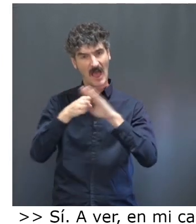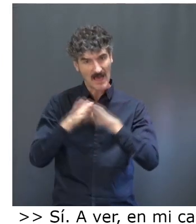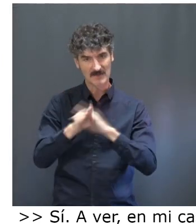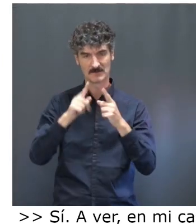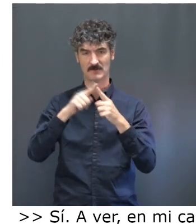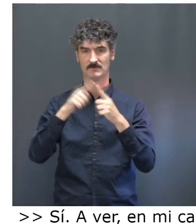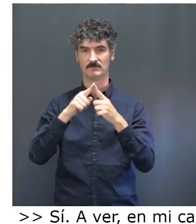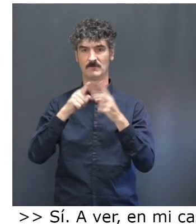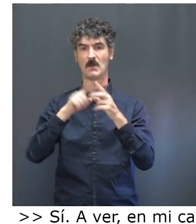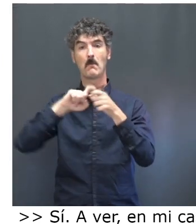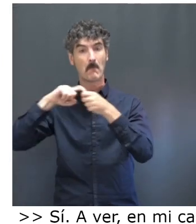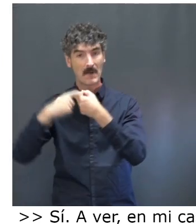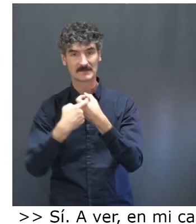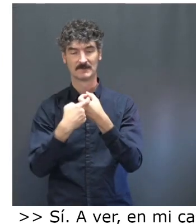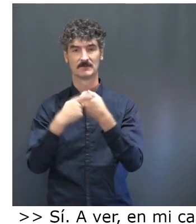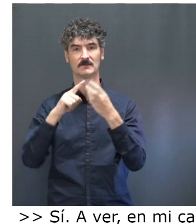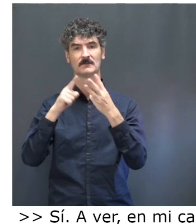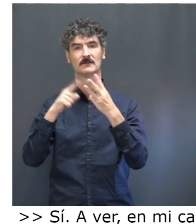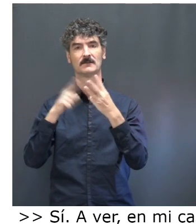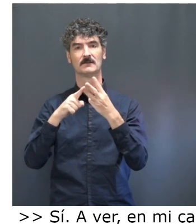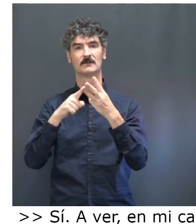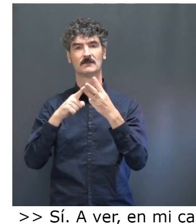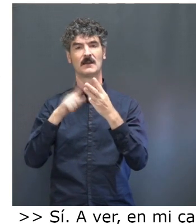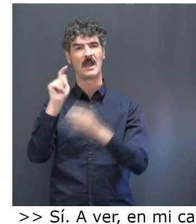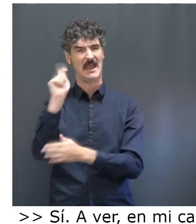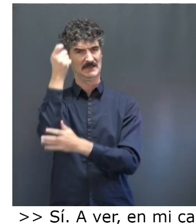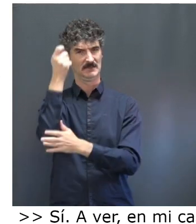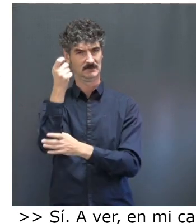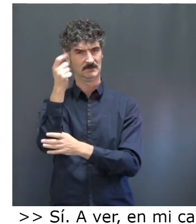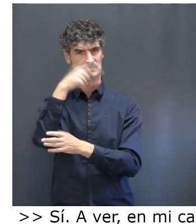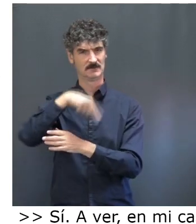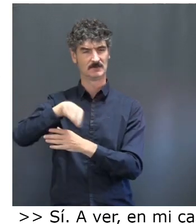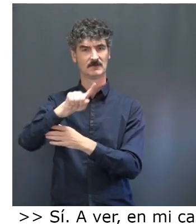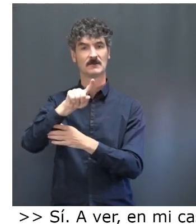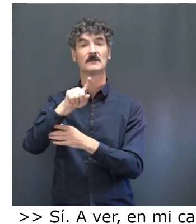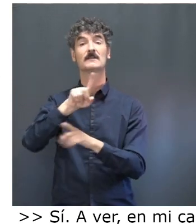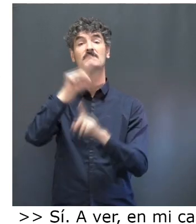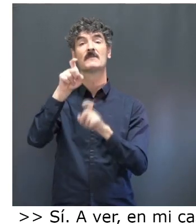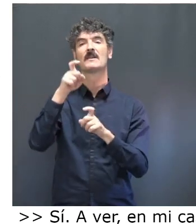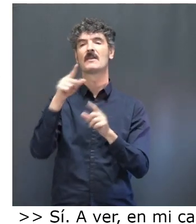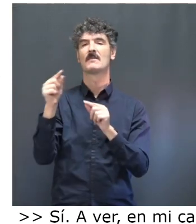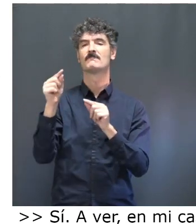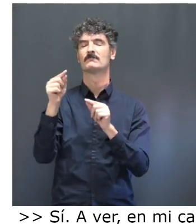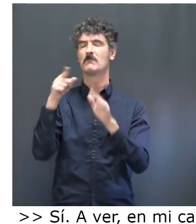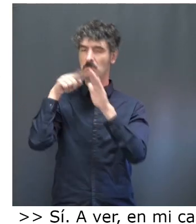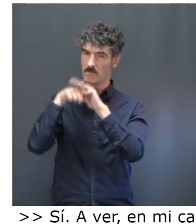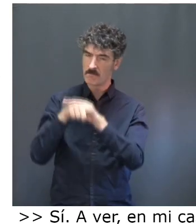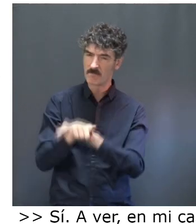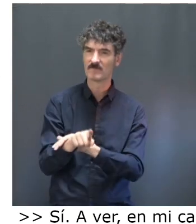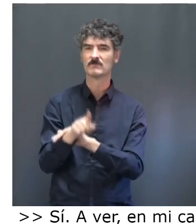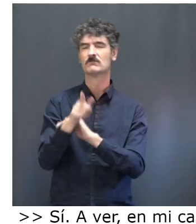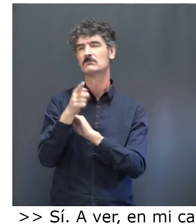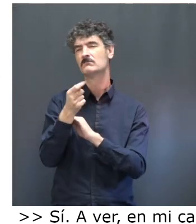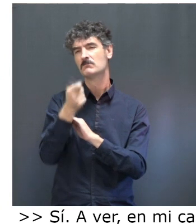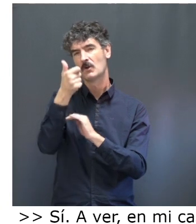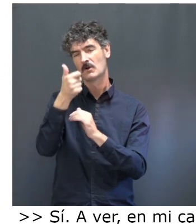accesibilidad, participación y éxito. Quizá por ese diálogo un poco profundizar